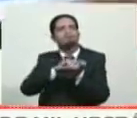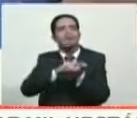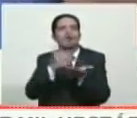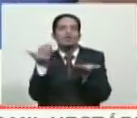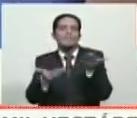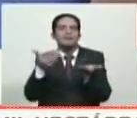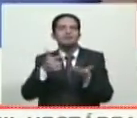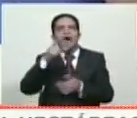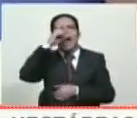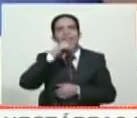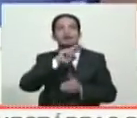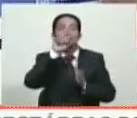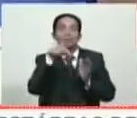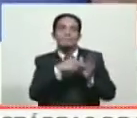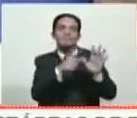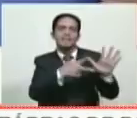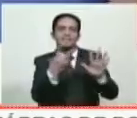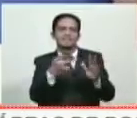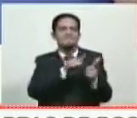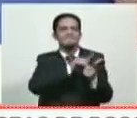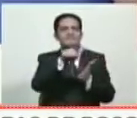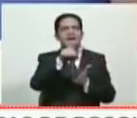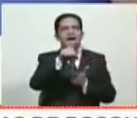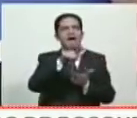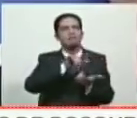2017 viajaron por avión